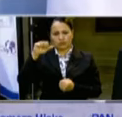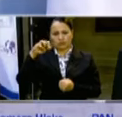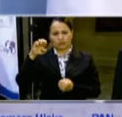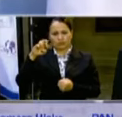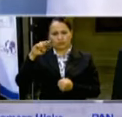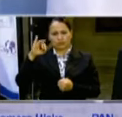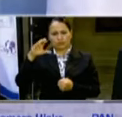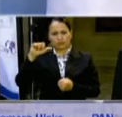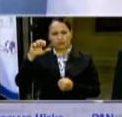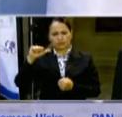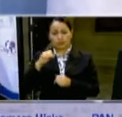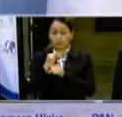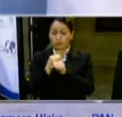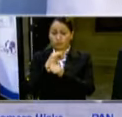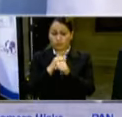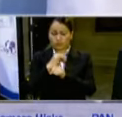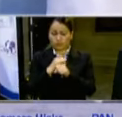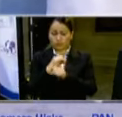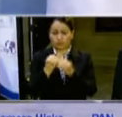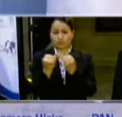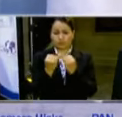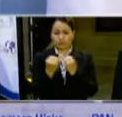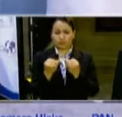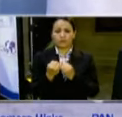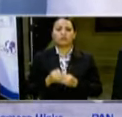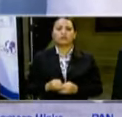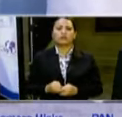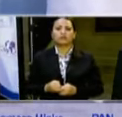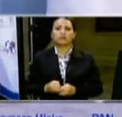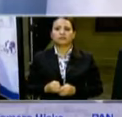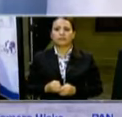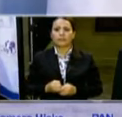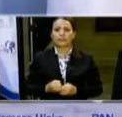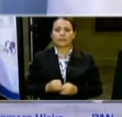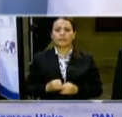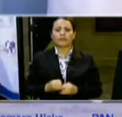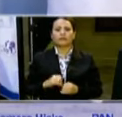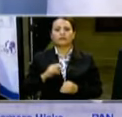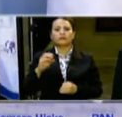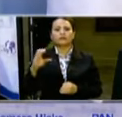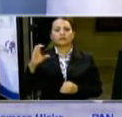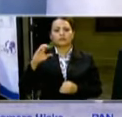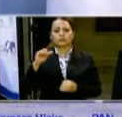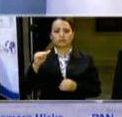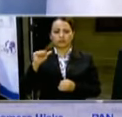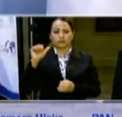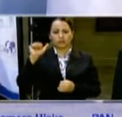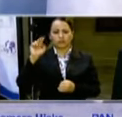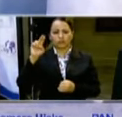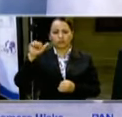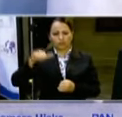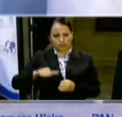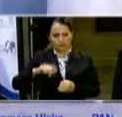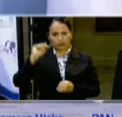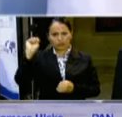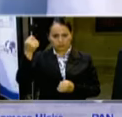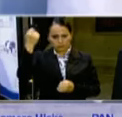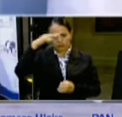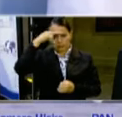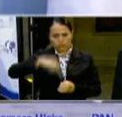en la docencia y en la investigación en la Universidad Nacional, en la Universidad Autónoma Metropolitana, en la Universidad Tecnológica de